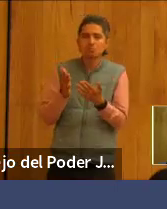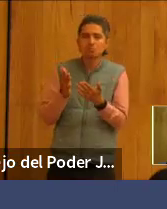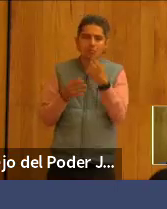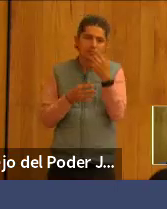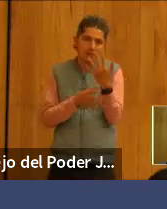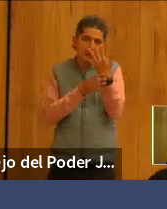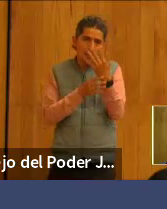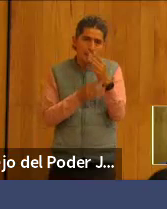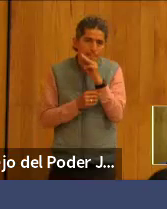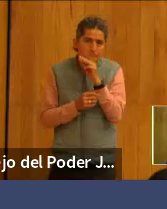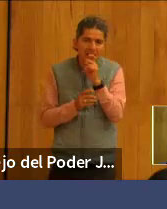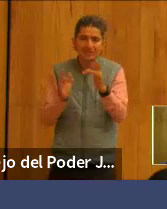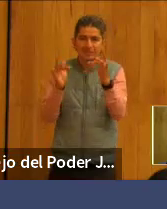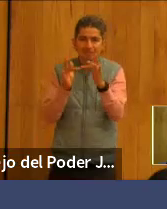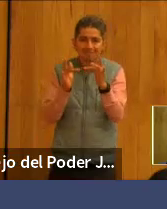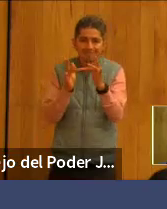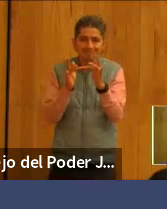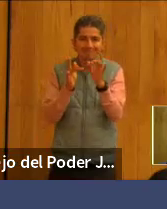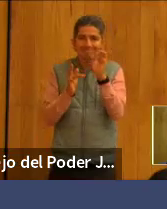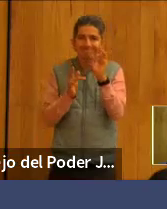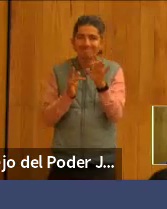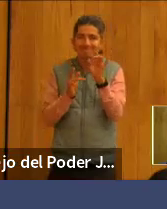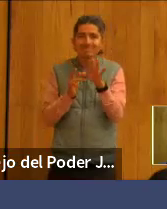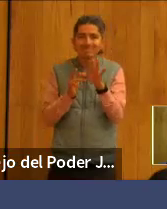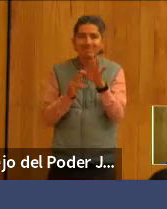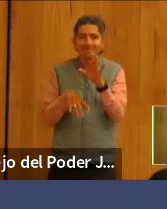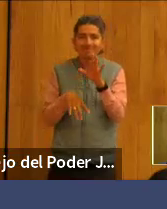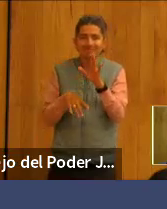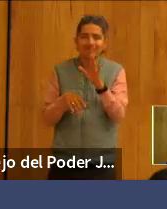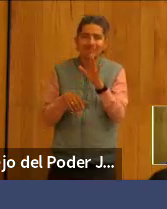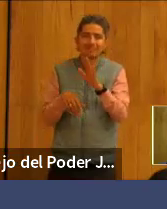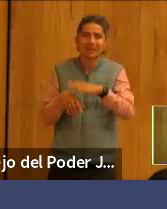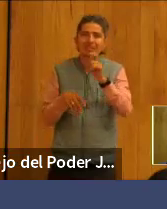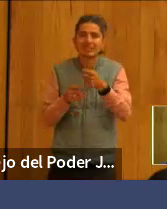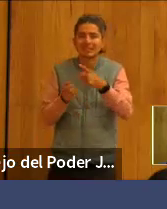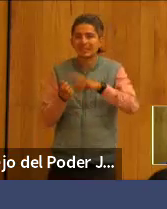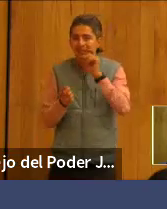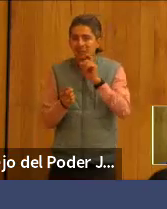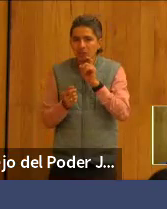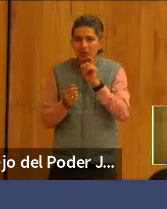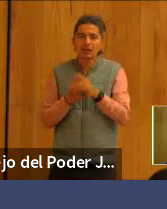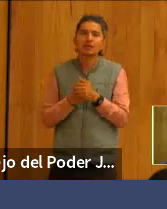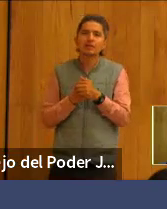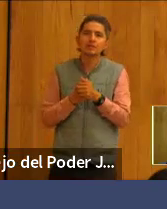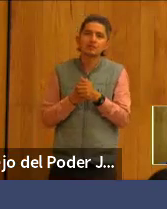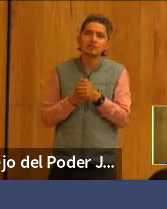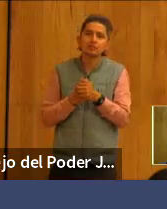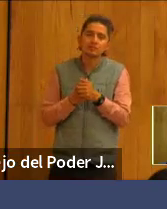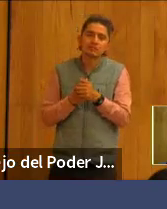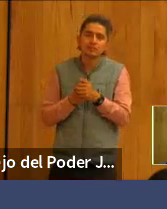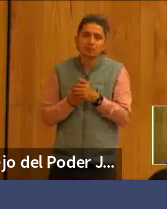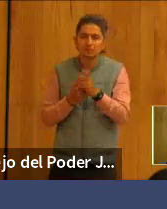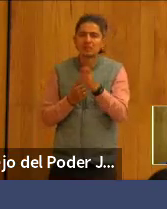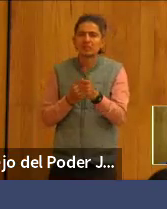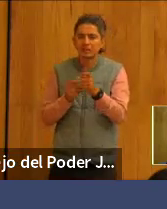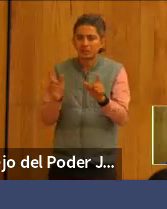madre, los mensajes que estaban en un contexto de naturaleza sexual y en el caso